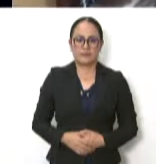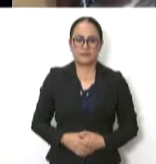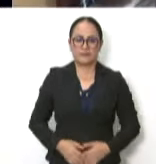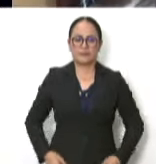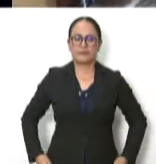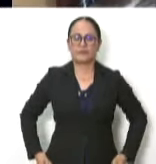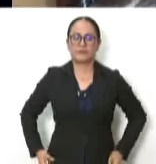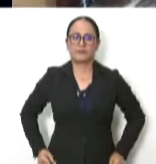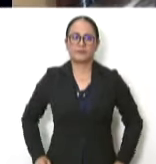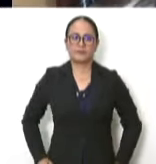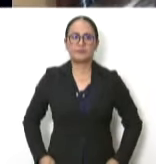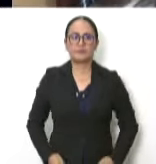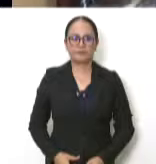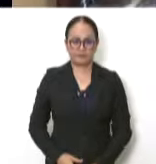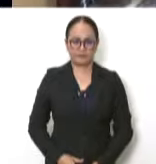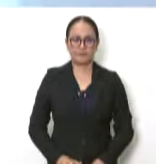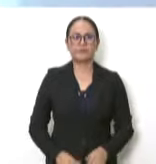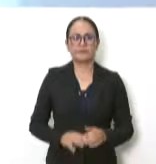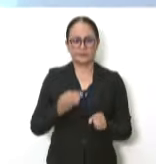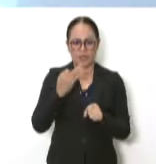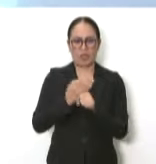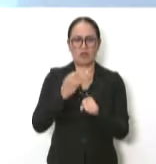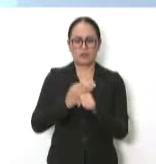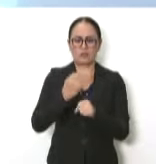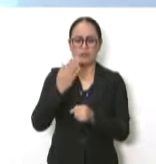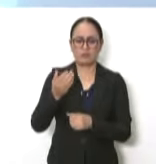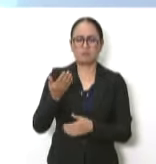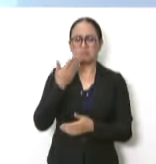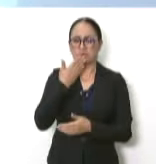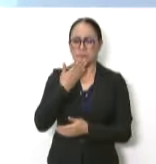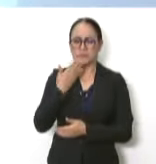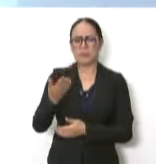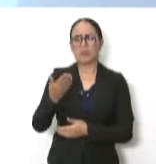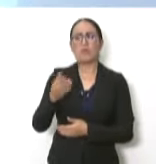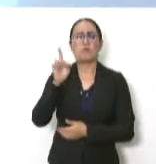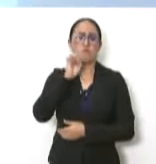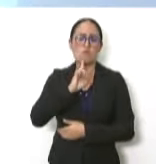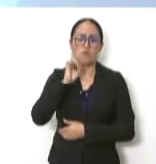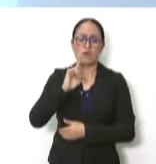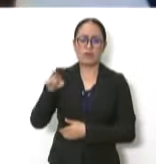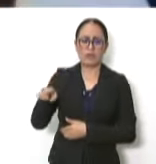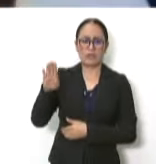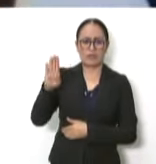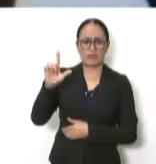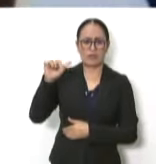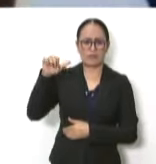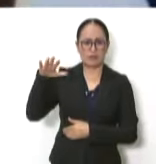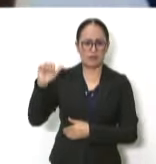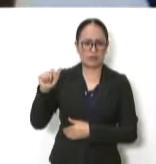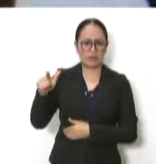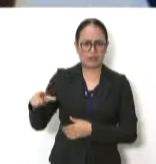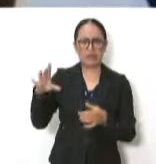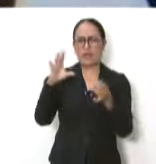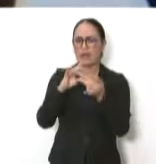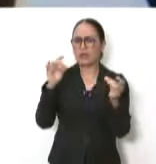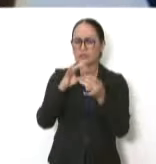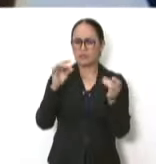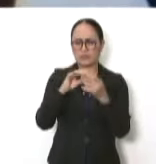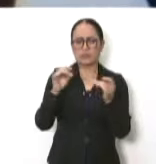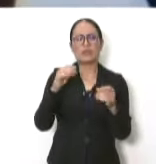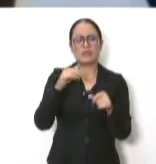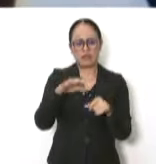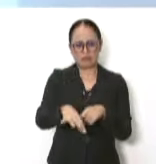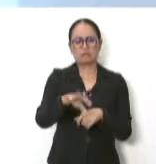Y las cosas, vamos pues a escuchar a la comisionada Blanca Lili Ibarra, que nos expone el asunto